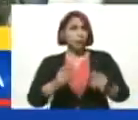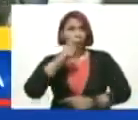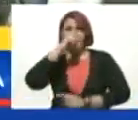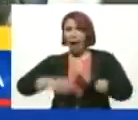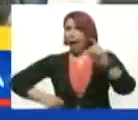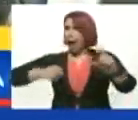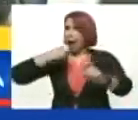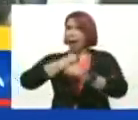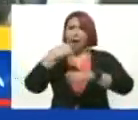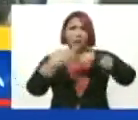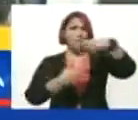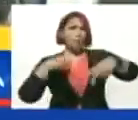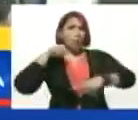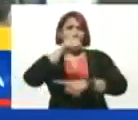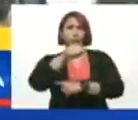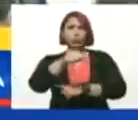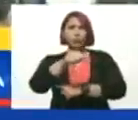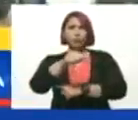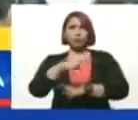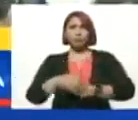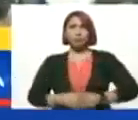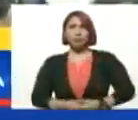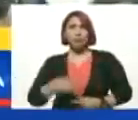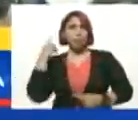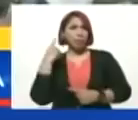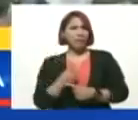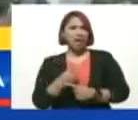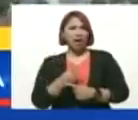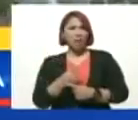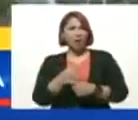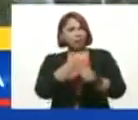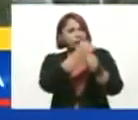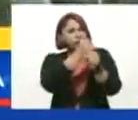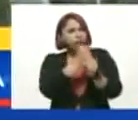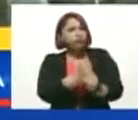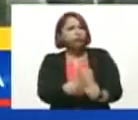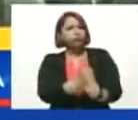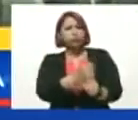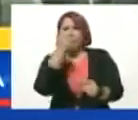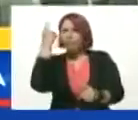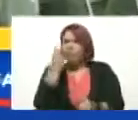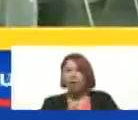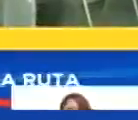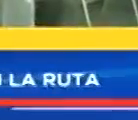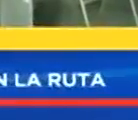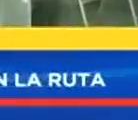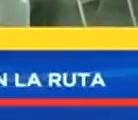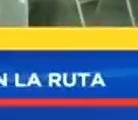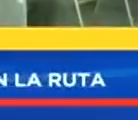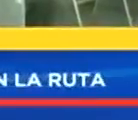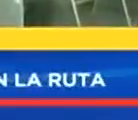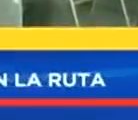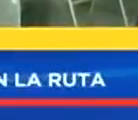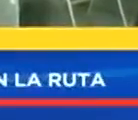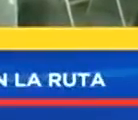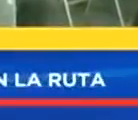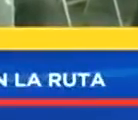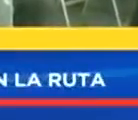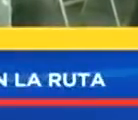revolución bolivariana. Tenemos que aferrarnos a los valores reales, a los valores